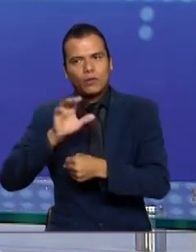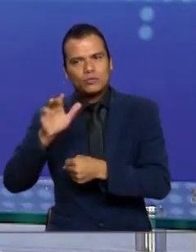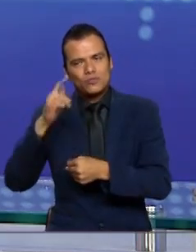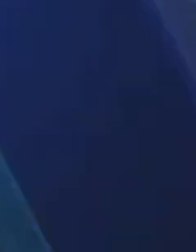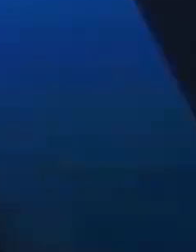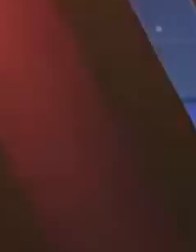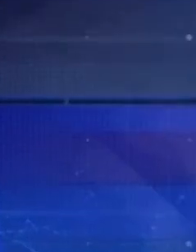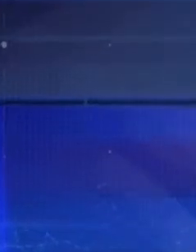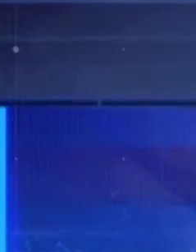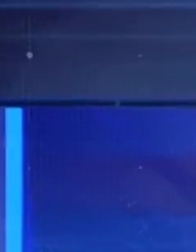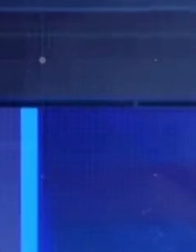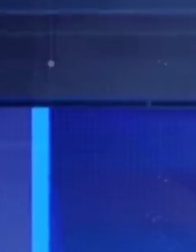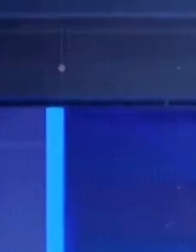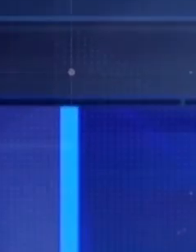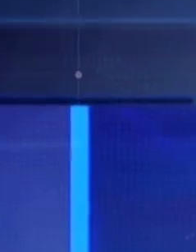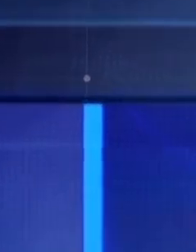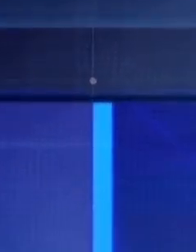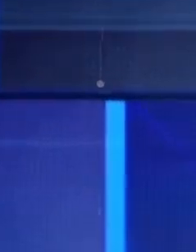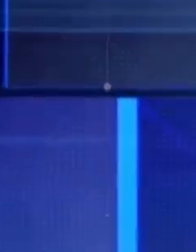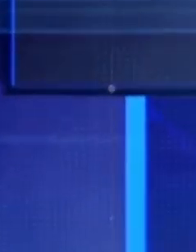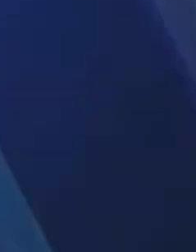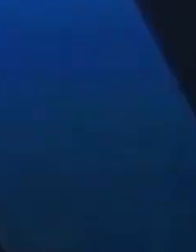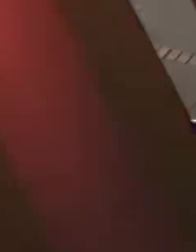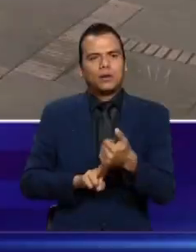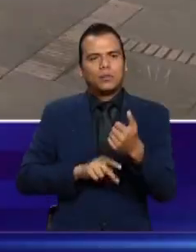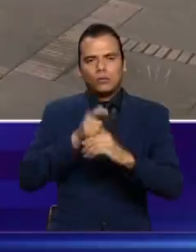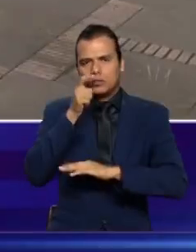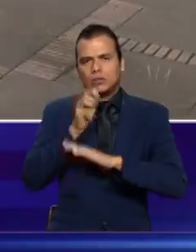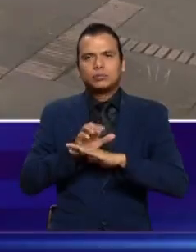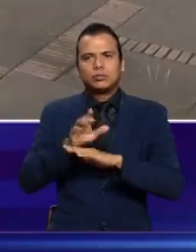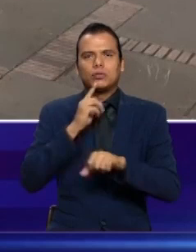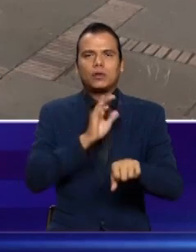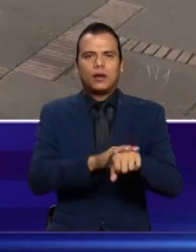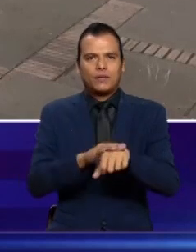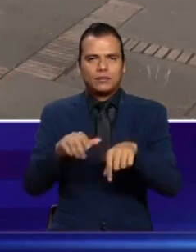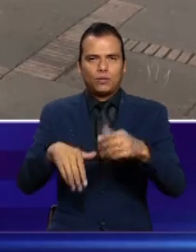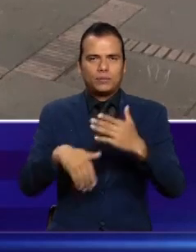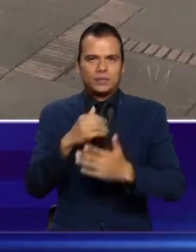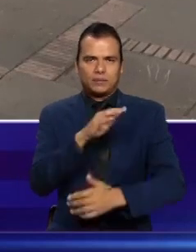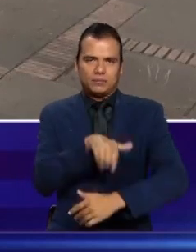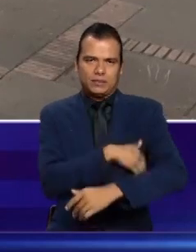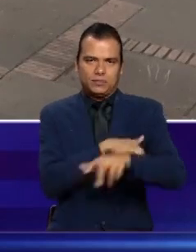López, regreso con usted a la capital de la República. ¿De qué se trata?